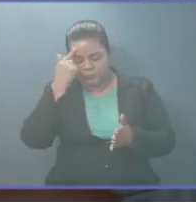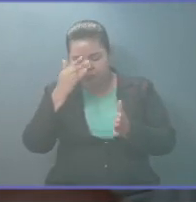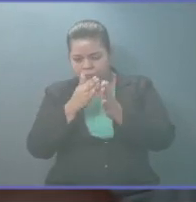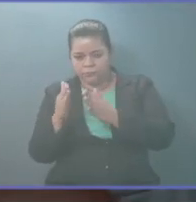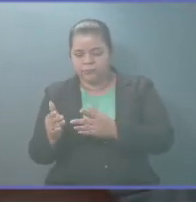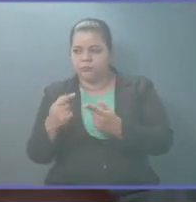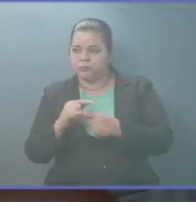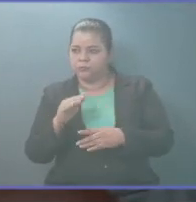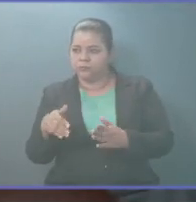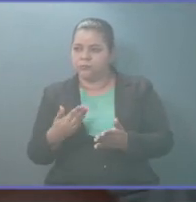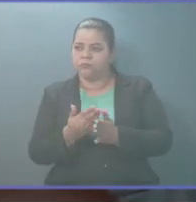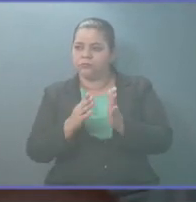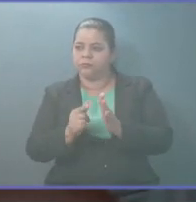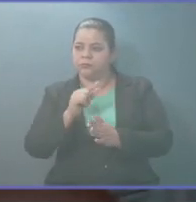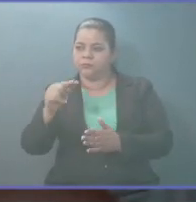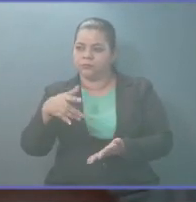válidos.